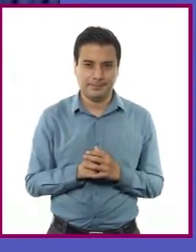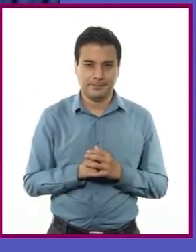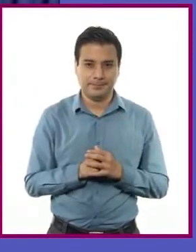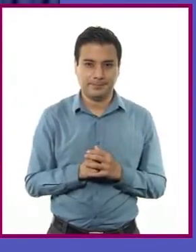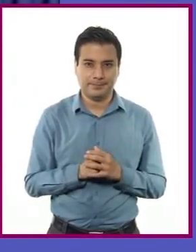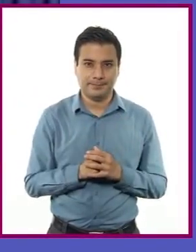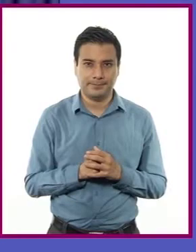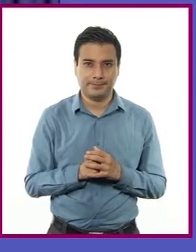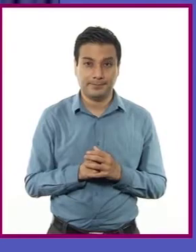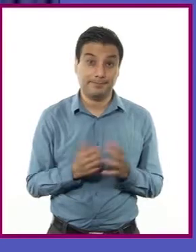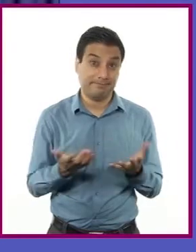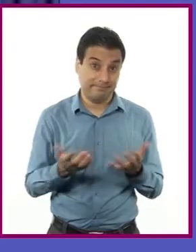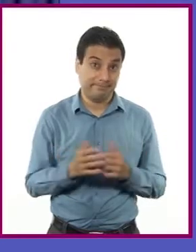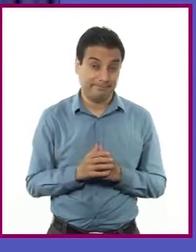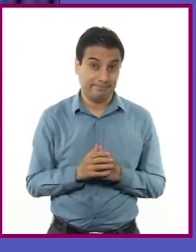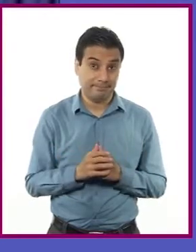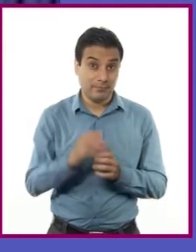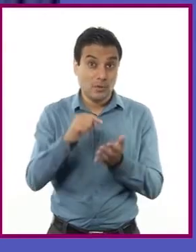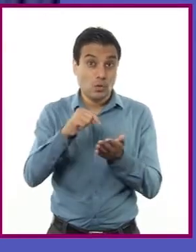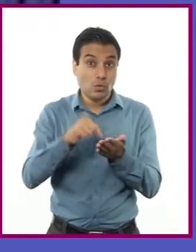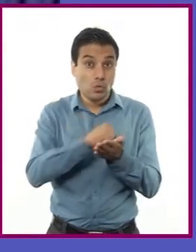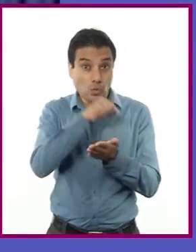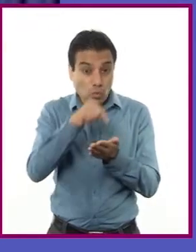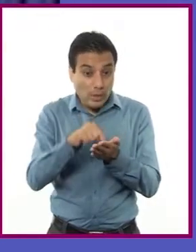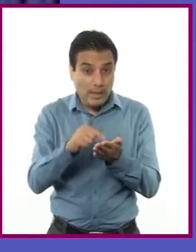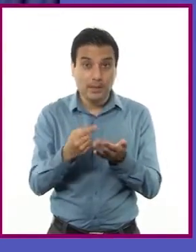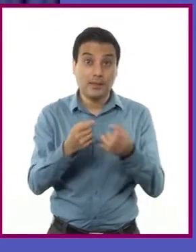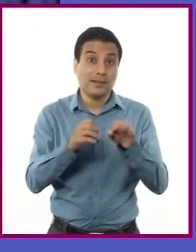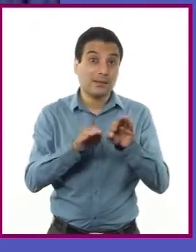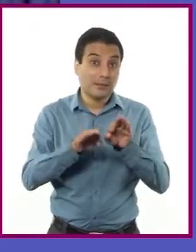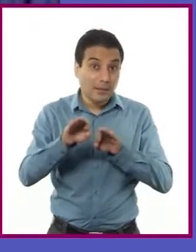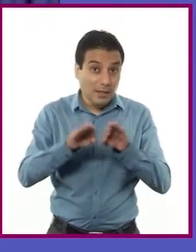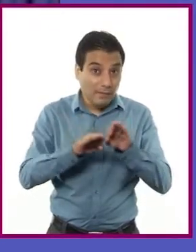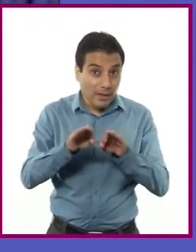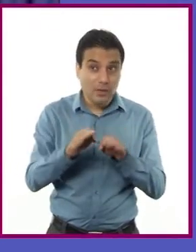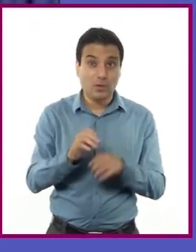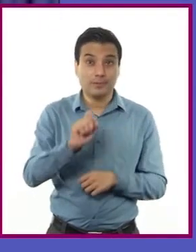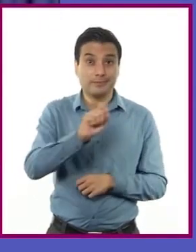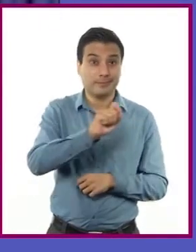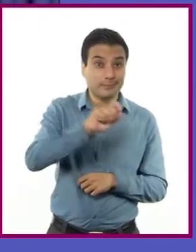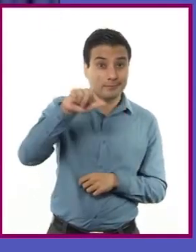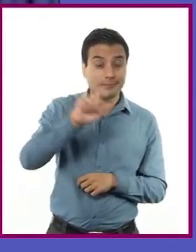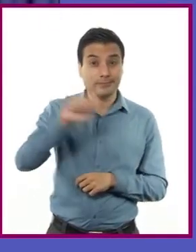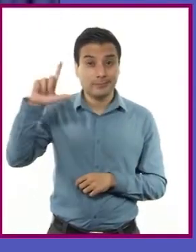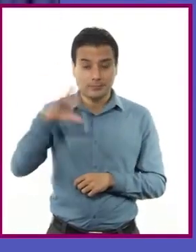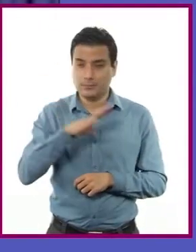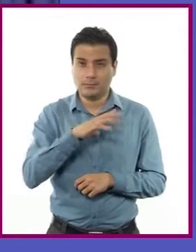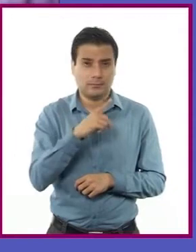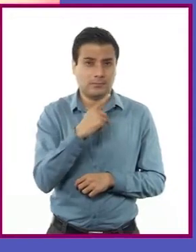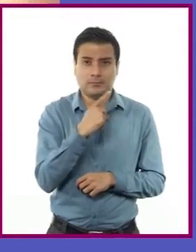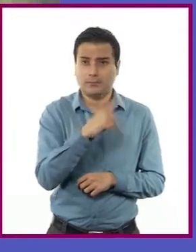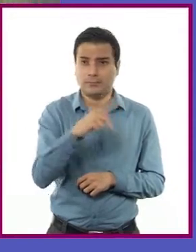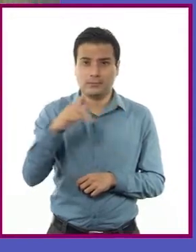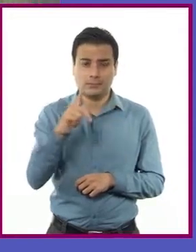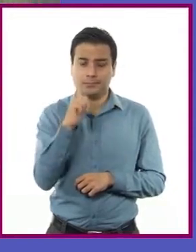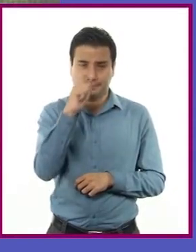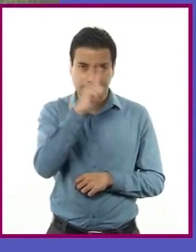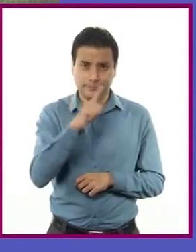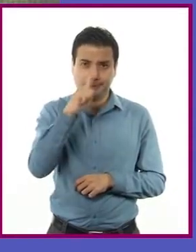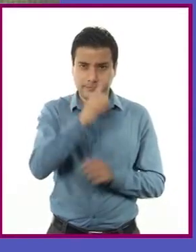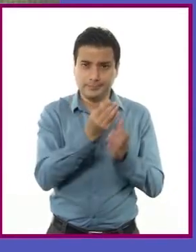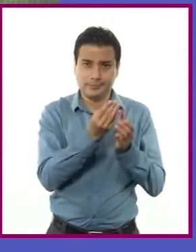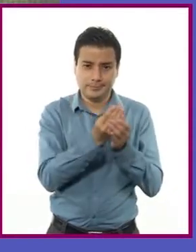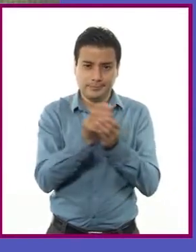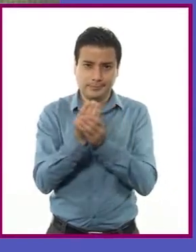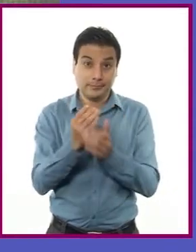Cada ámbito de la realidad, cada profesión, oficio o actividad social tiene su propio vocabulario. Los